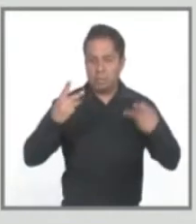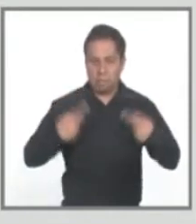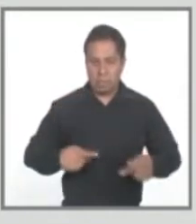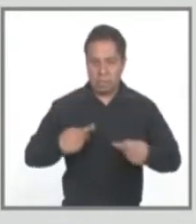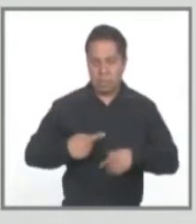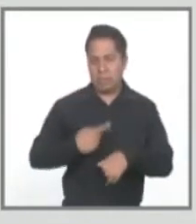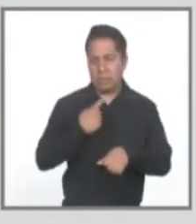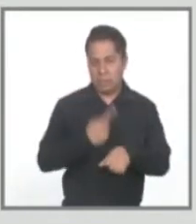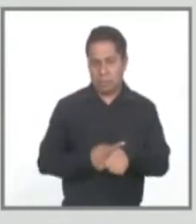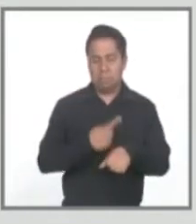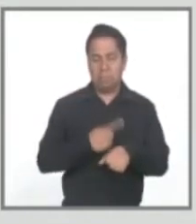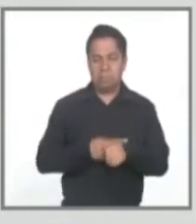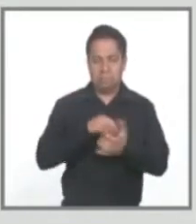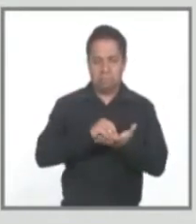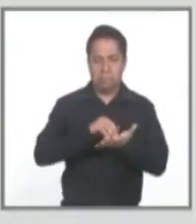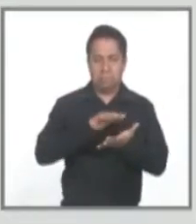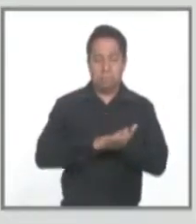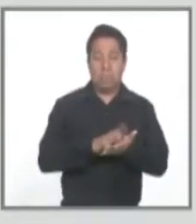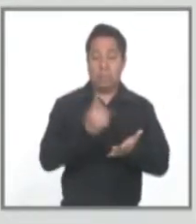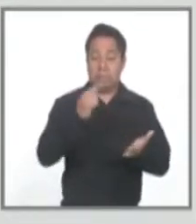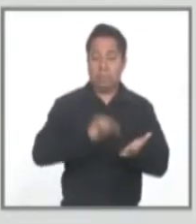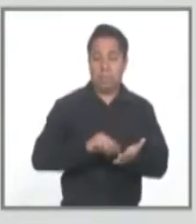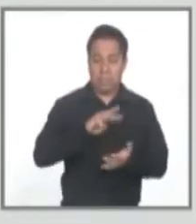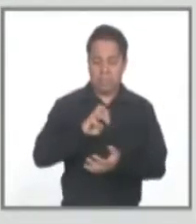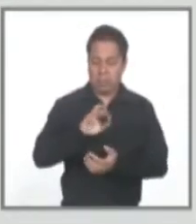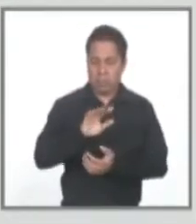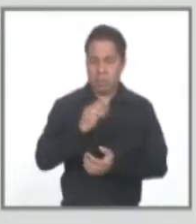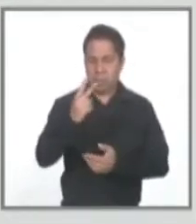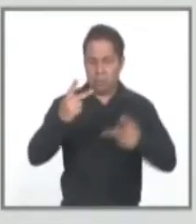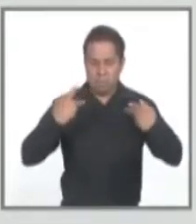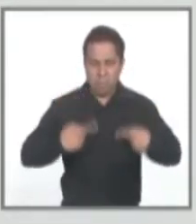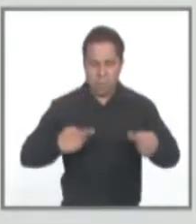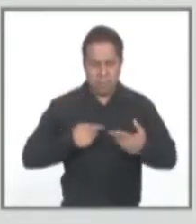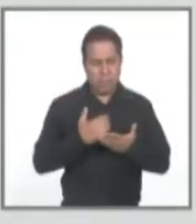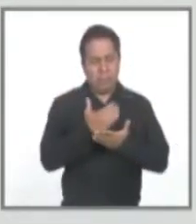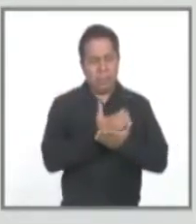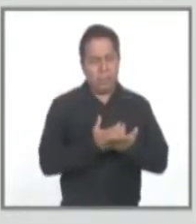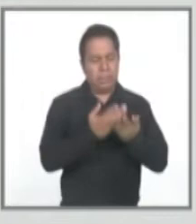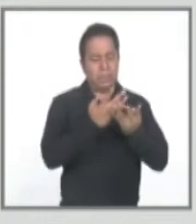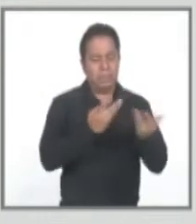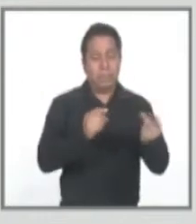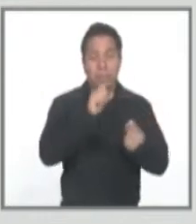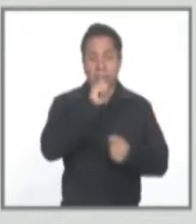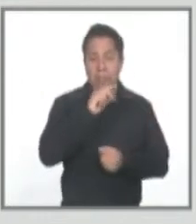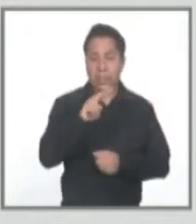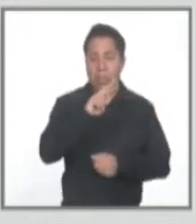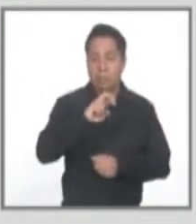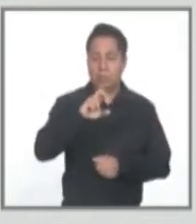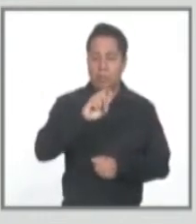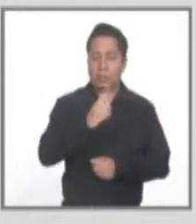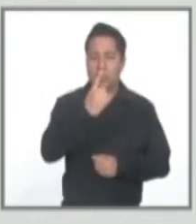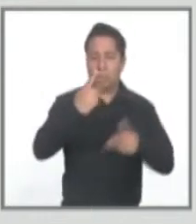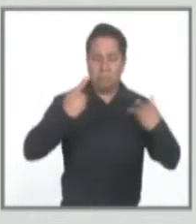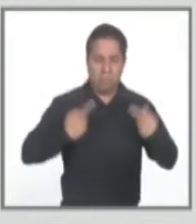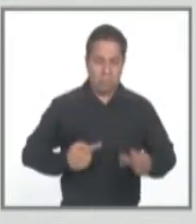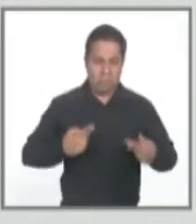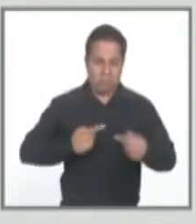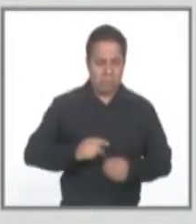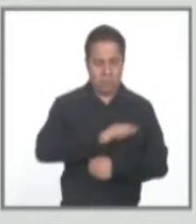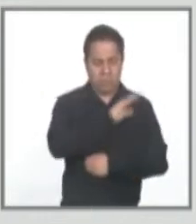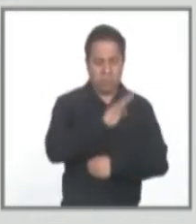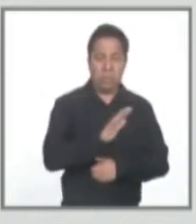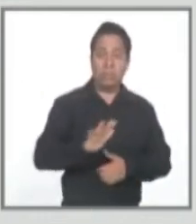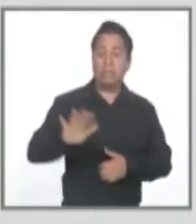confirmados mil 352 recuperados y 231 defunciones la